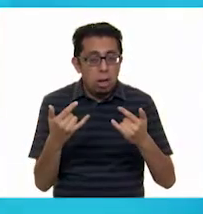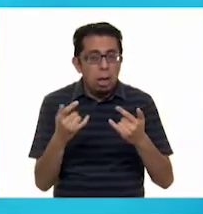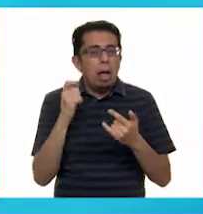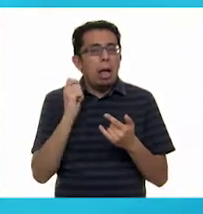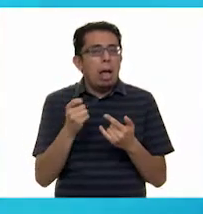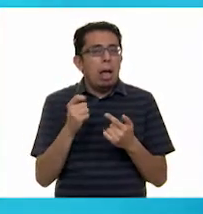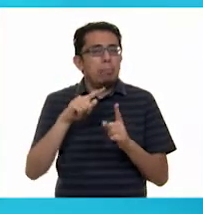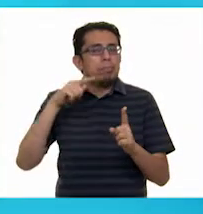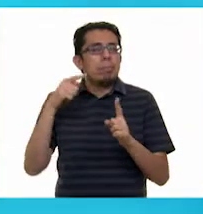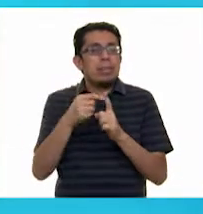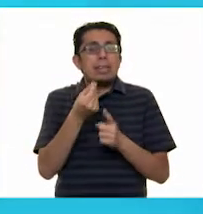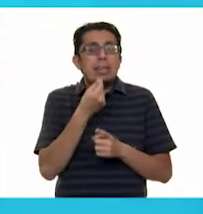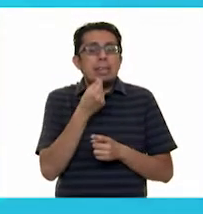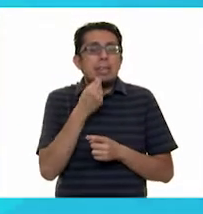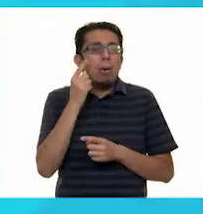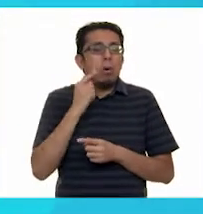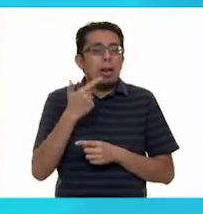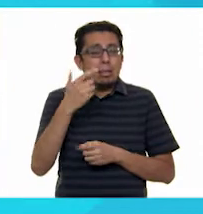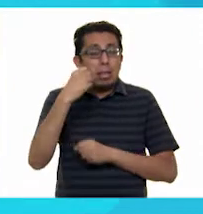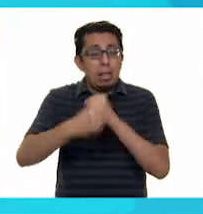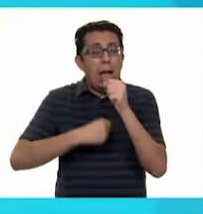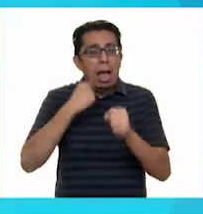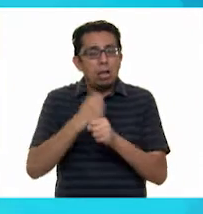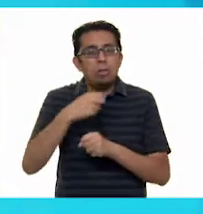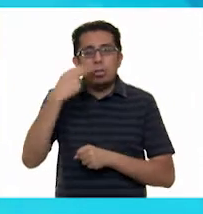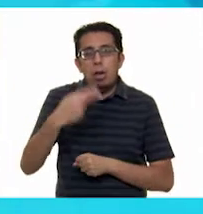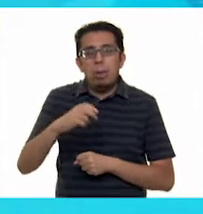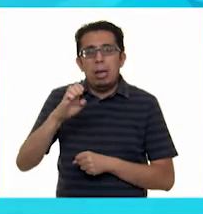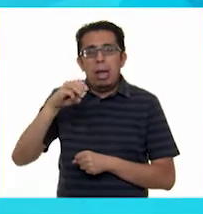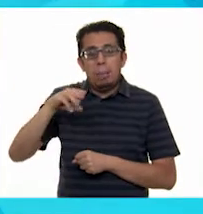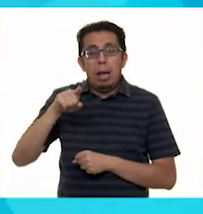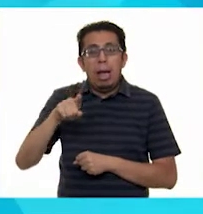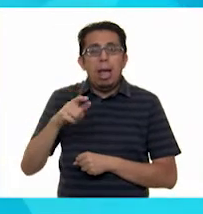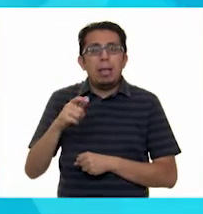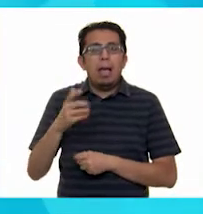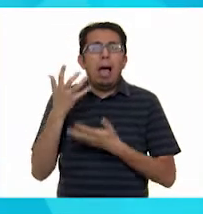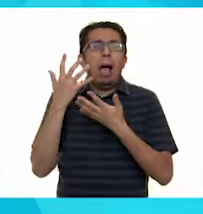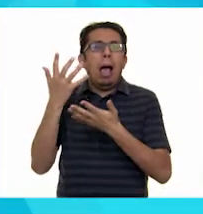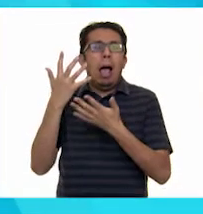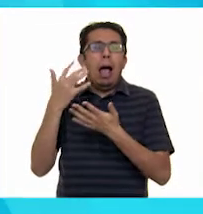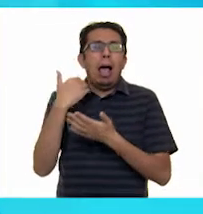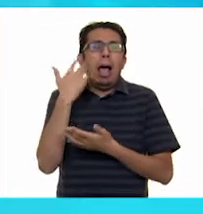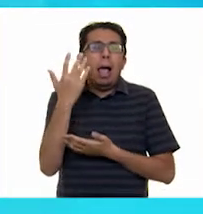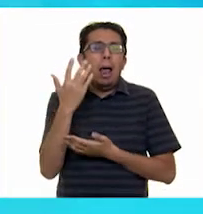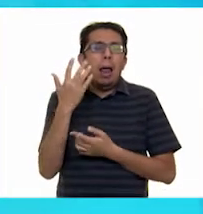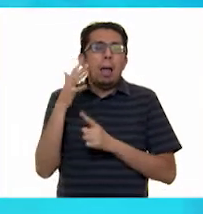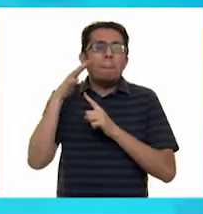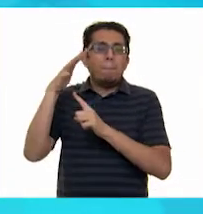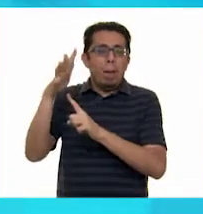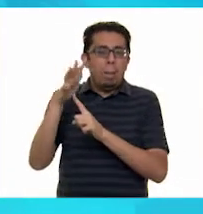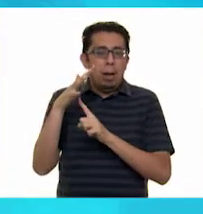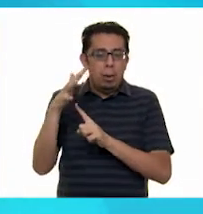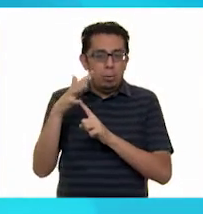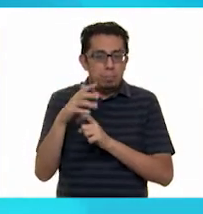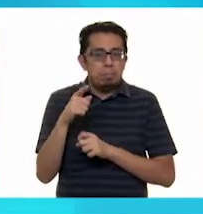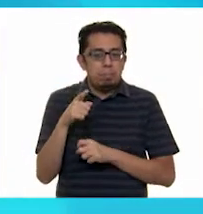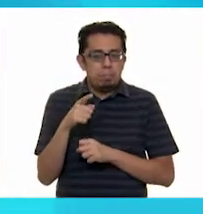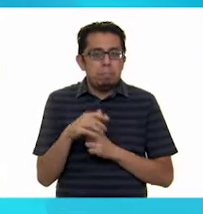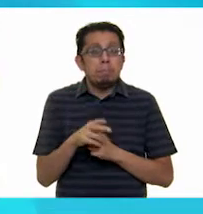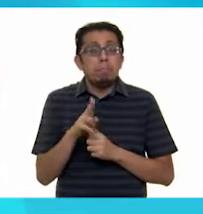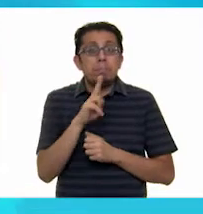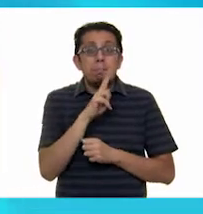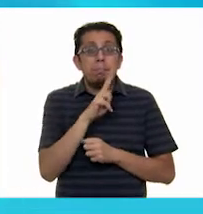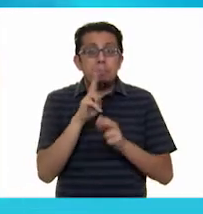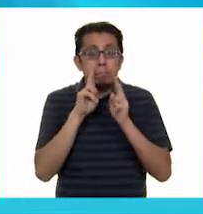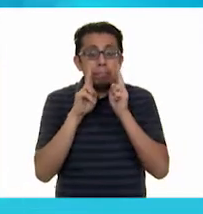de una niña de siete años, Emma, quien desea un papalote. Este es el apartado del narrador. Fíjate